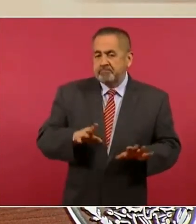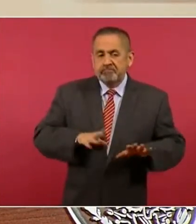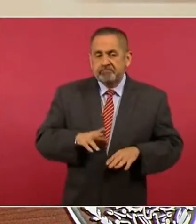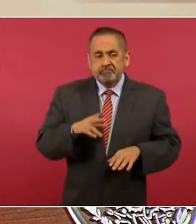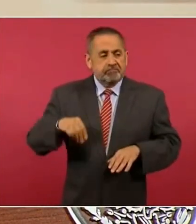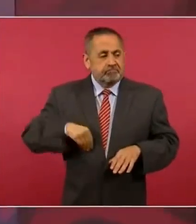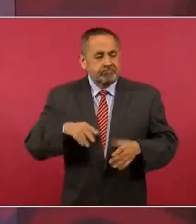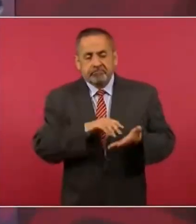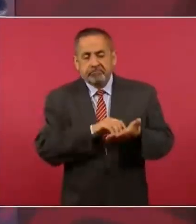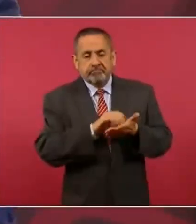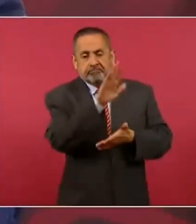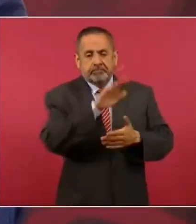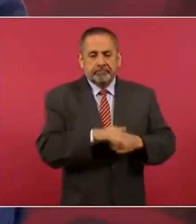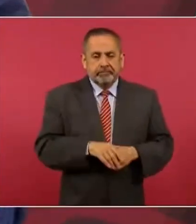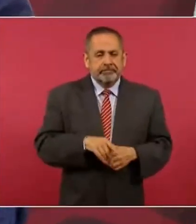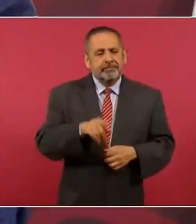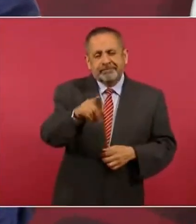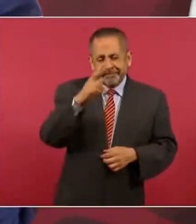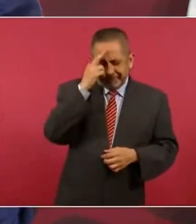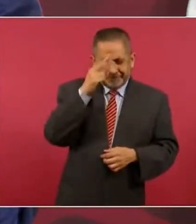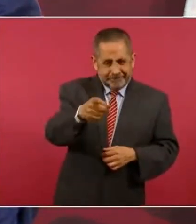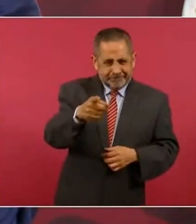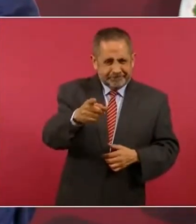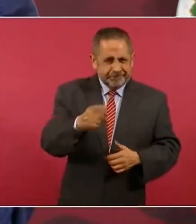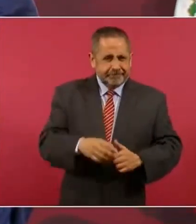Ahora que vinieron estos